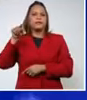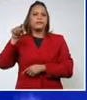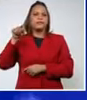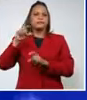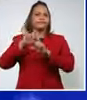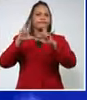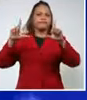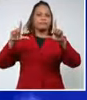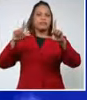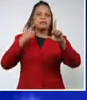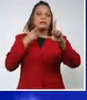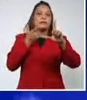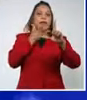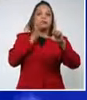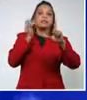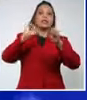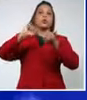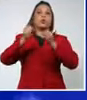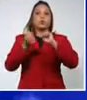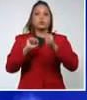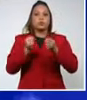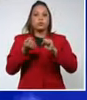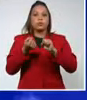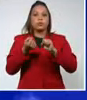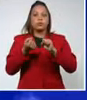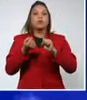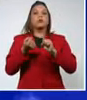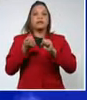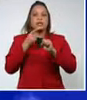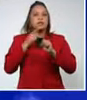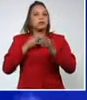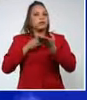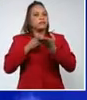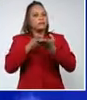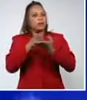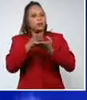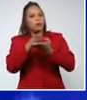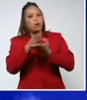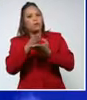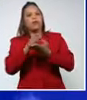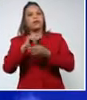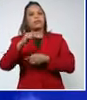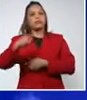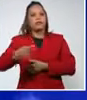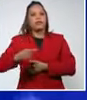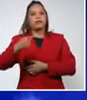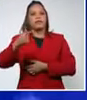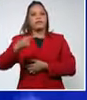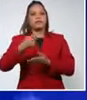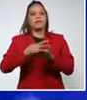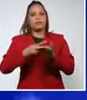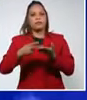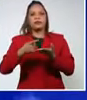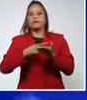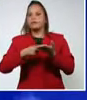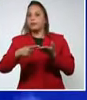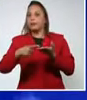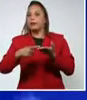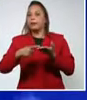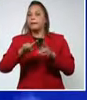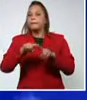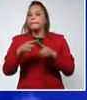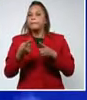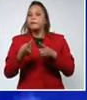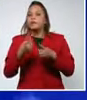logró un control de la enfermedad, lo logró y lo mantuvo durante varias semanas, pudiéramos decir, y se ha visto en